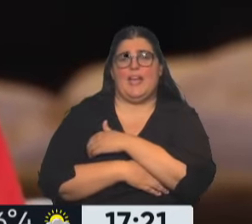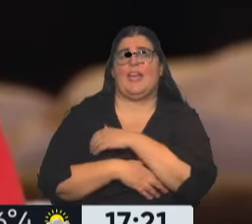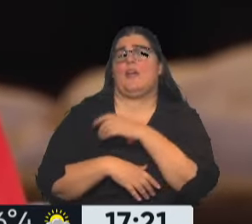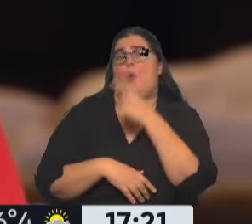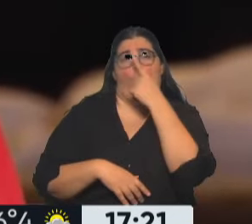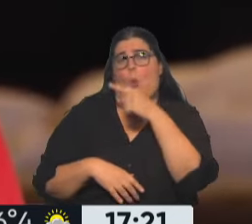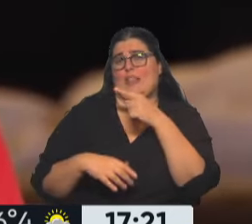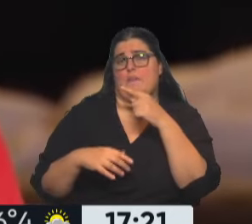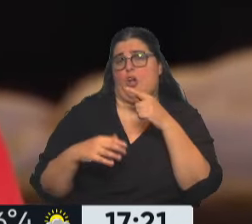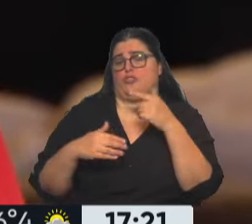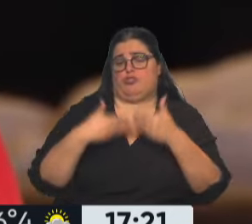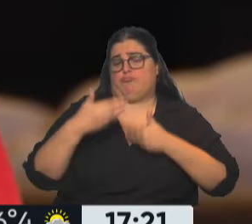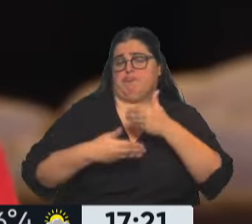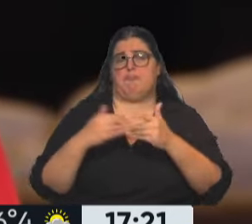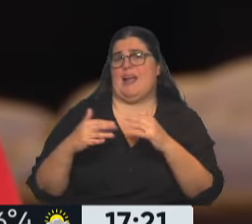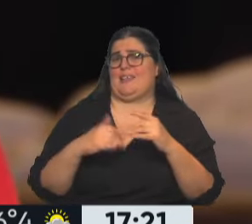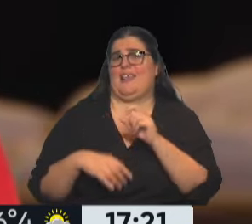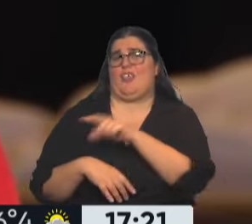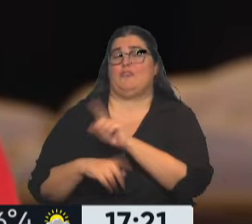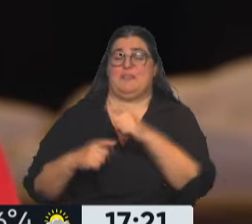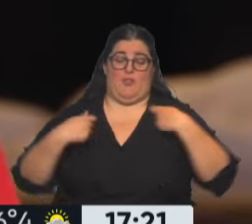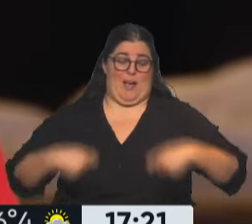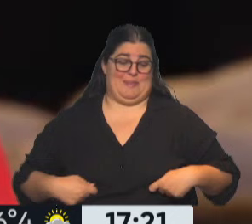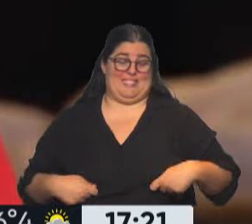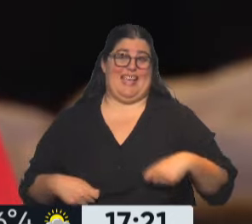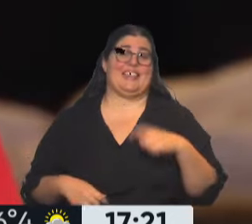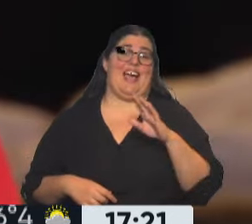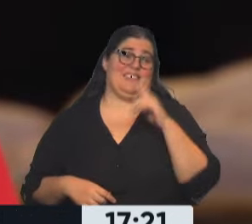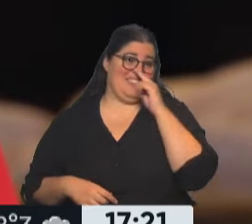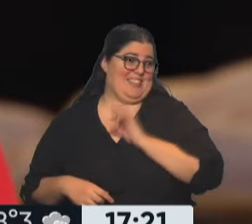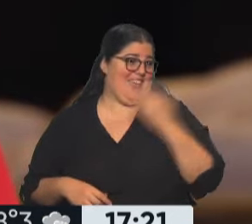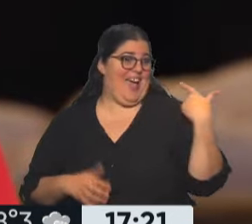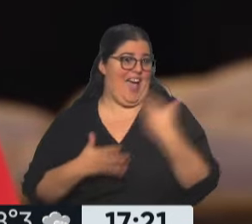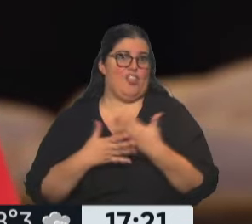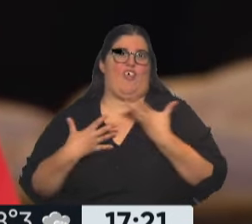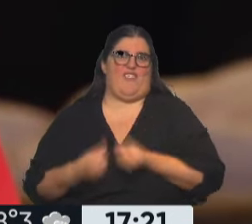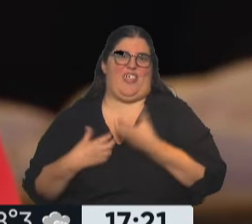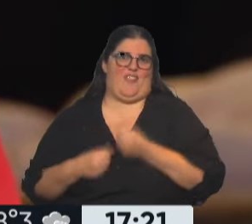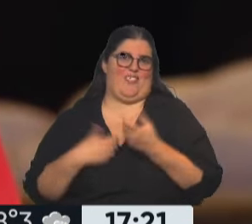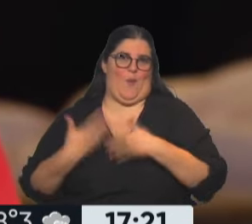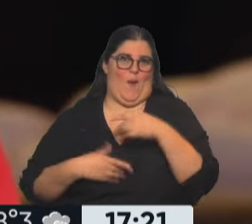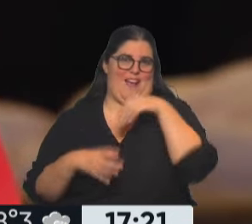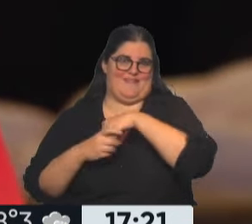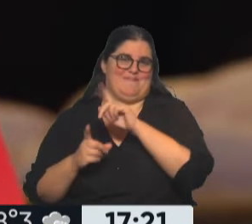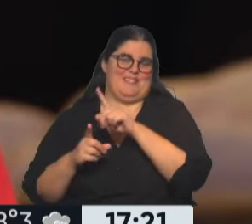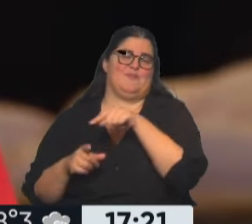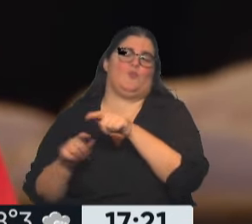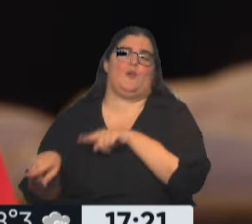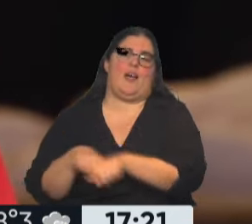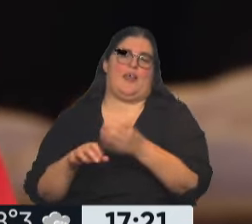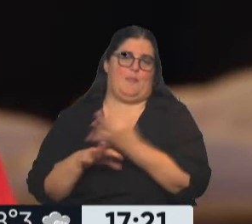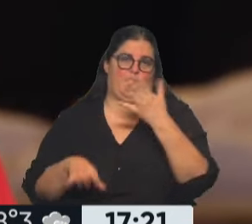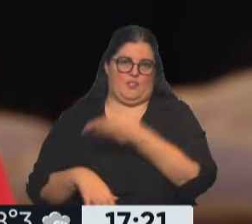horas con la camiseta que defendió en los últimos 7 años de su carrera profesional. Christophe Galtier.